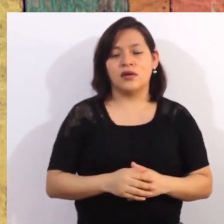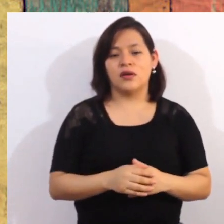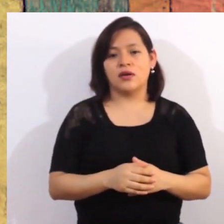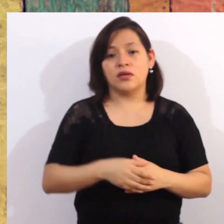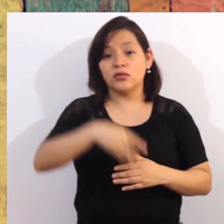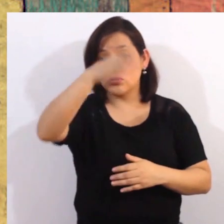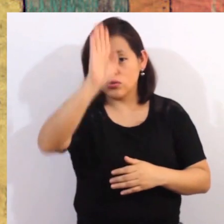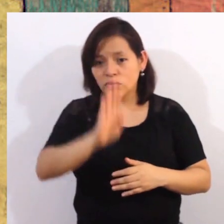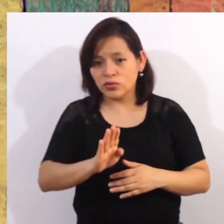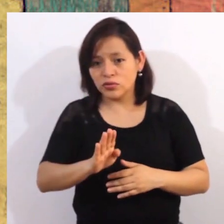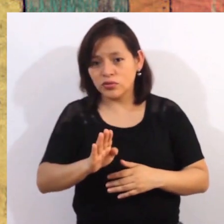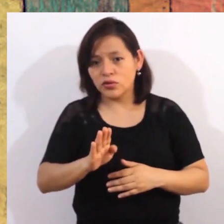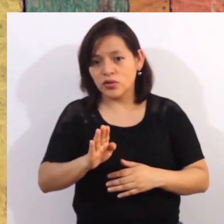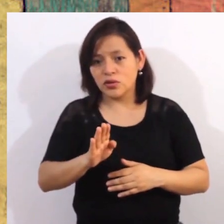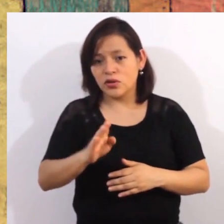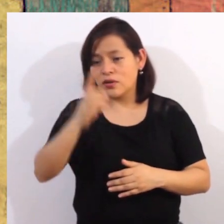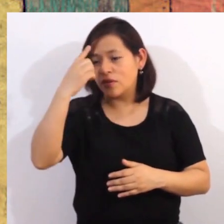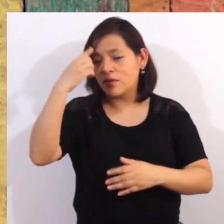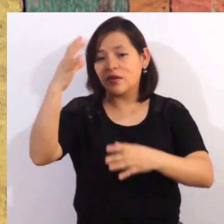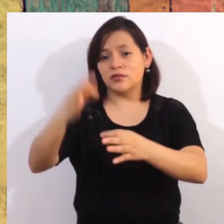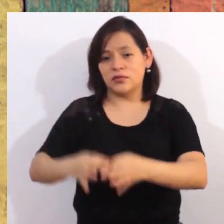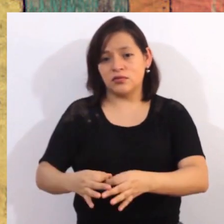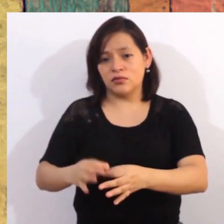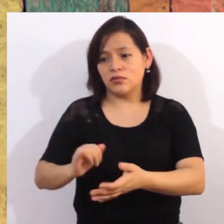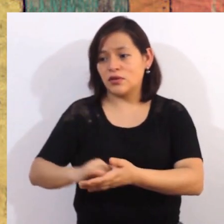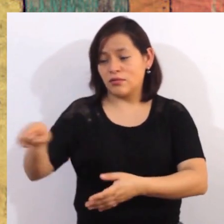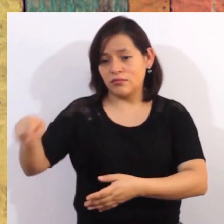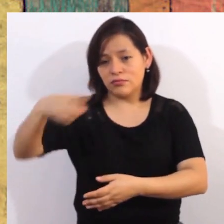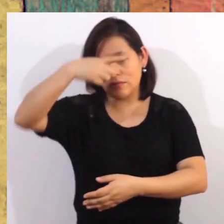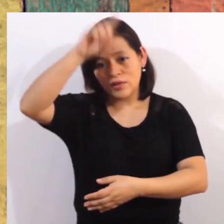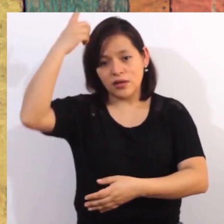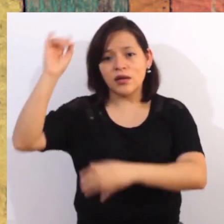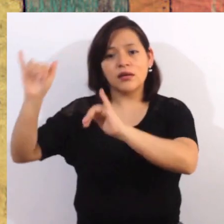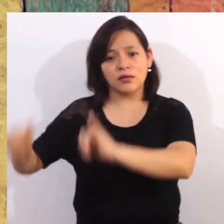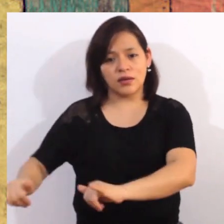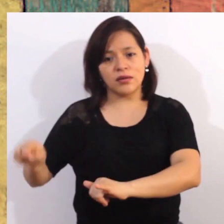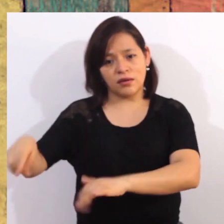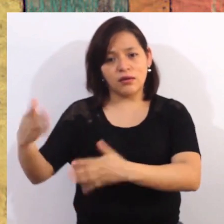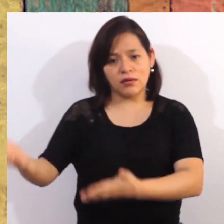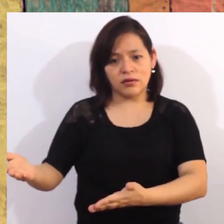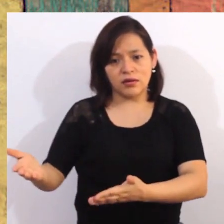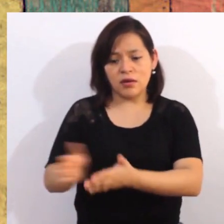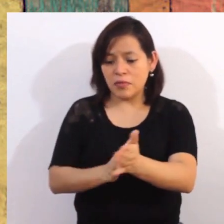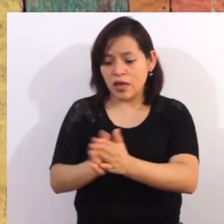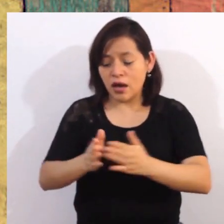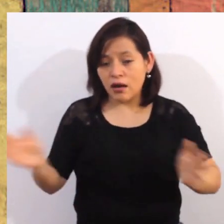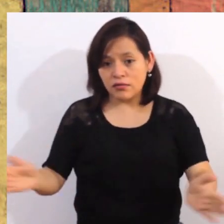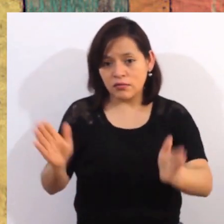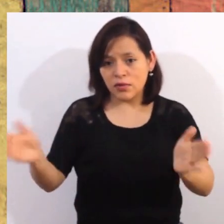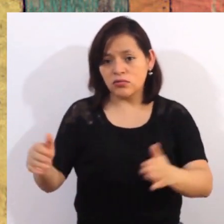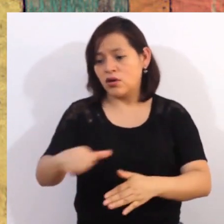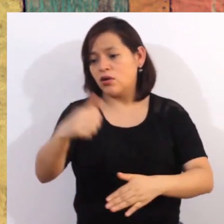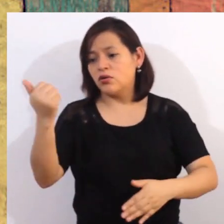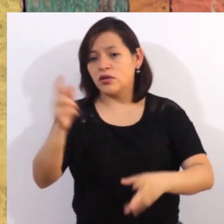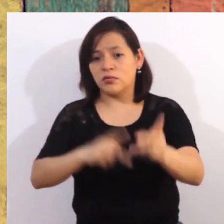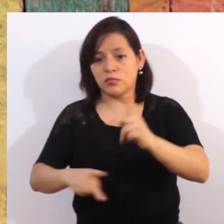todavía Daniel quede en Babilonia o quede en tierras extrañas, por decirlo así, animando a la gente y desde